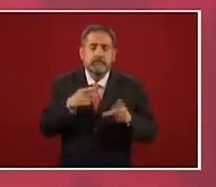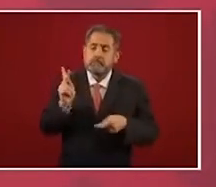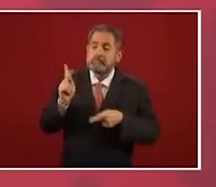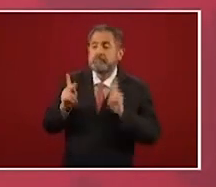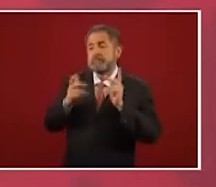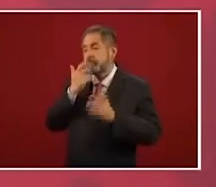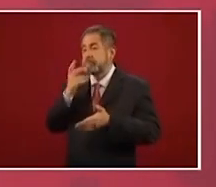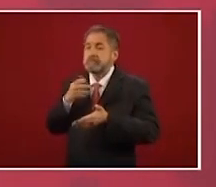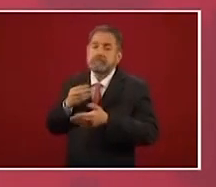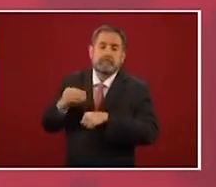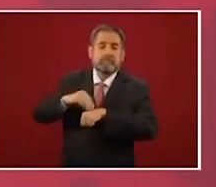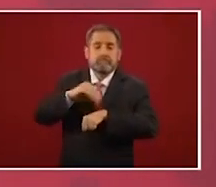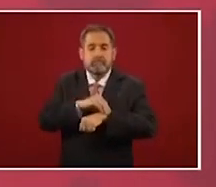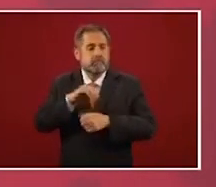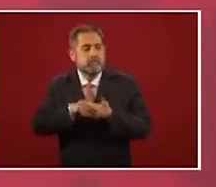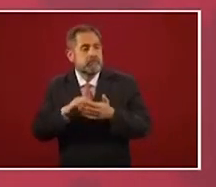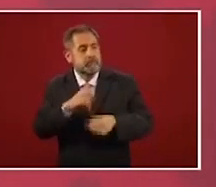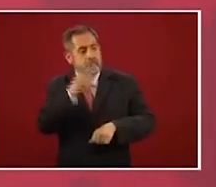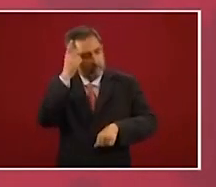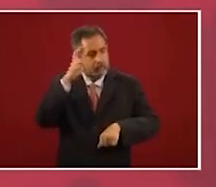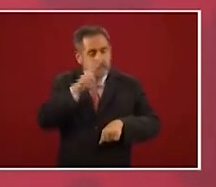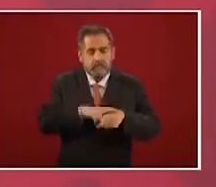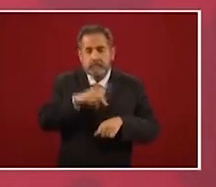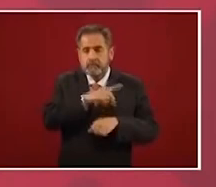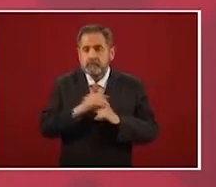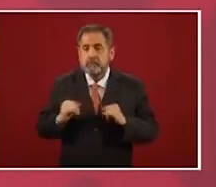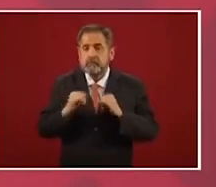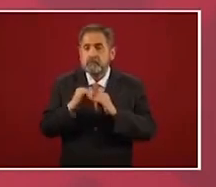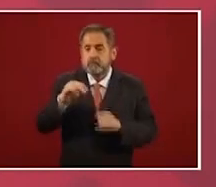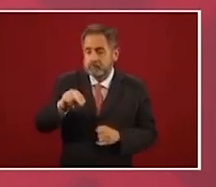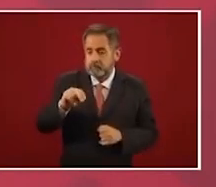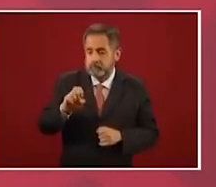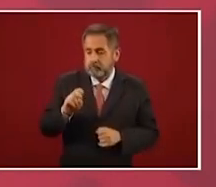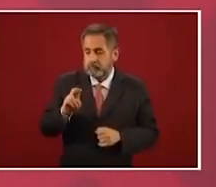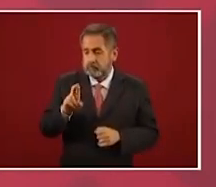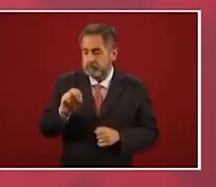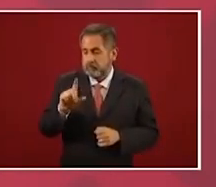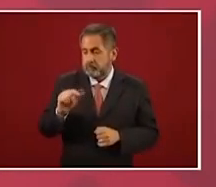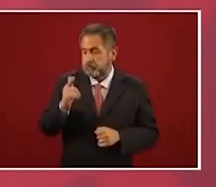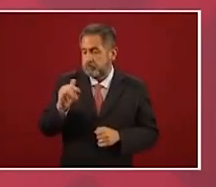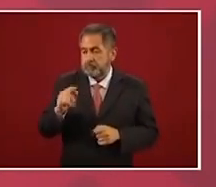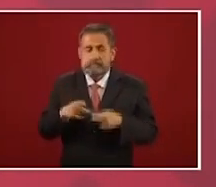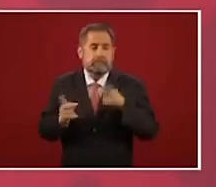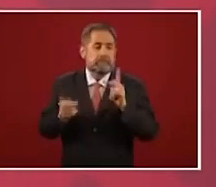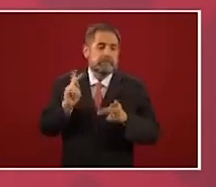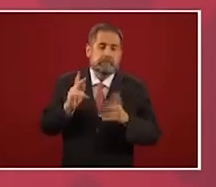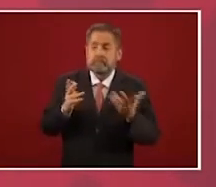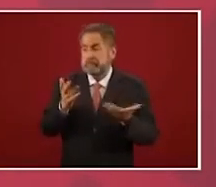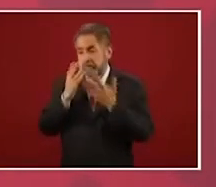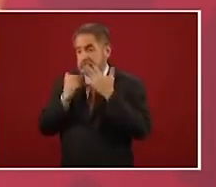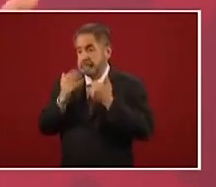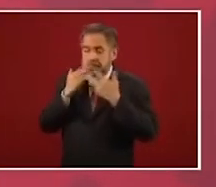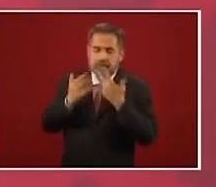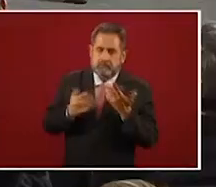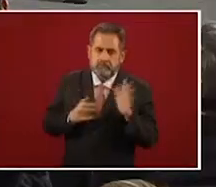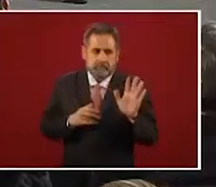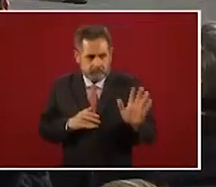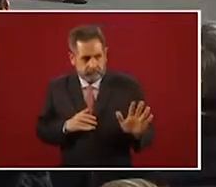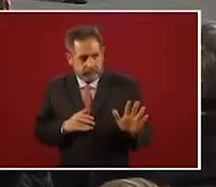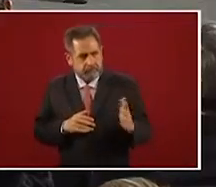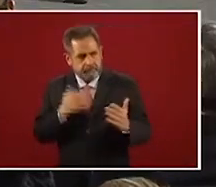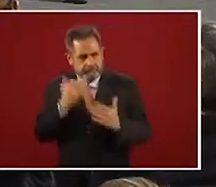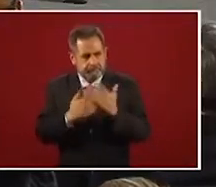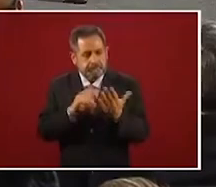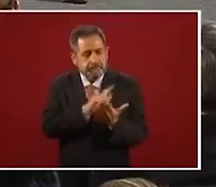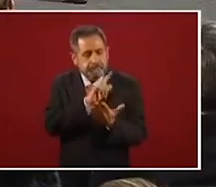pretextos como el director del Instituto Nacional de Neurología, por ejemplo, en que hace falta un análisis jurídico